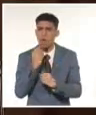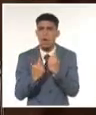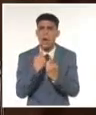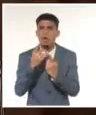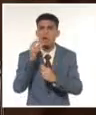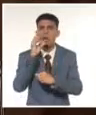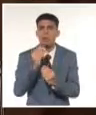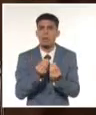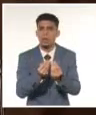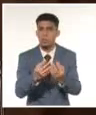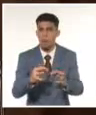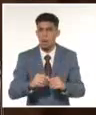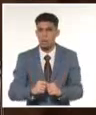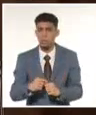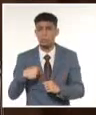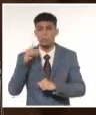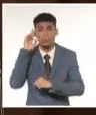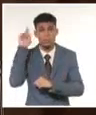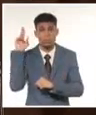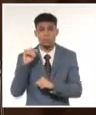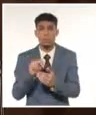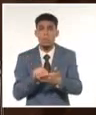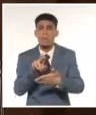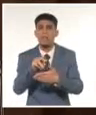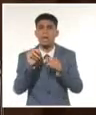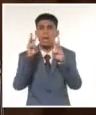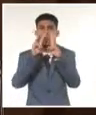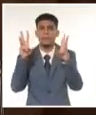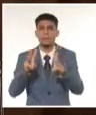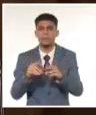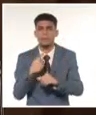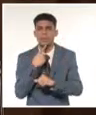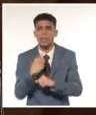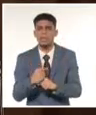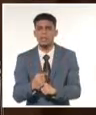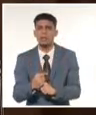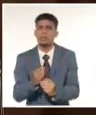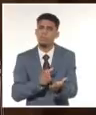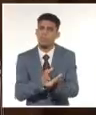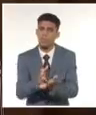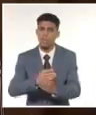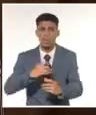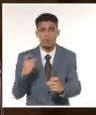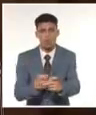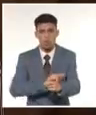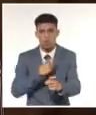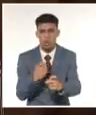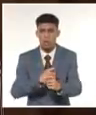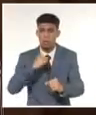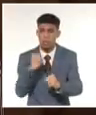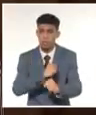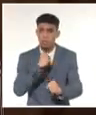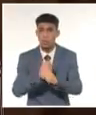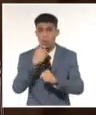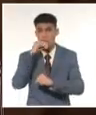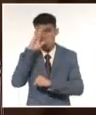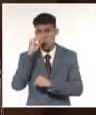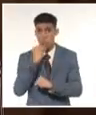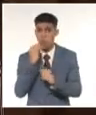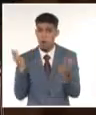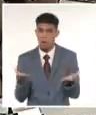describió en un post, con ojeras, batidos, luchando porque Cuba salga